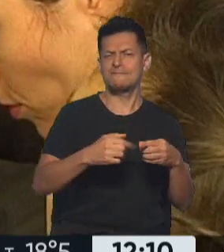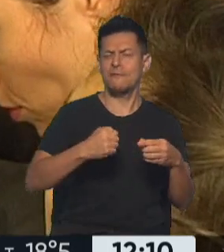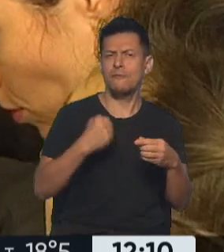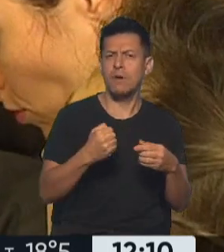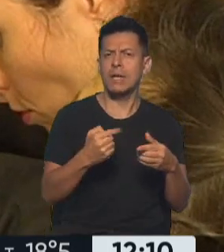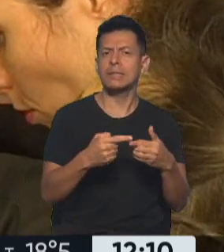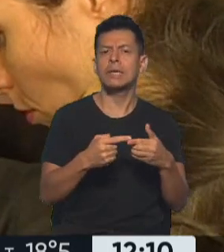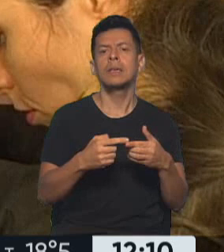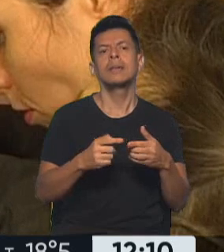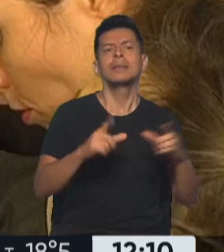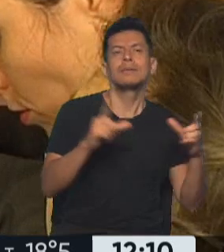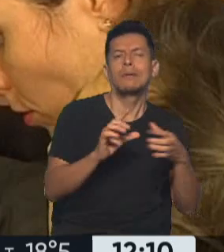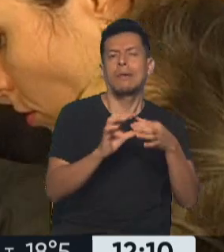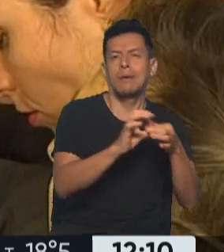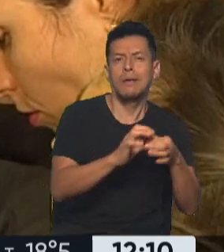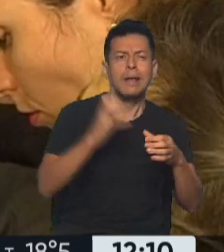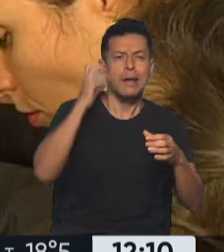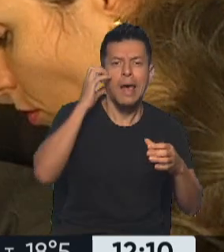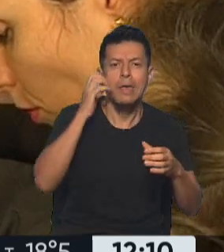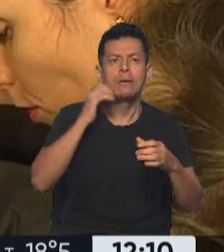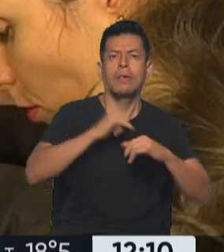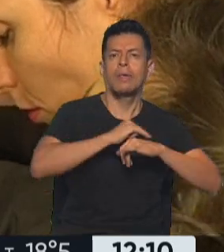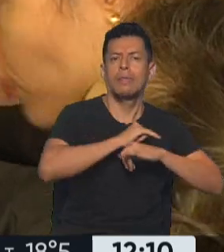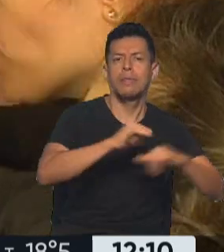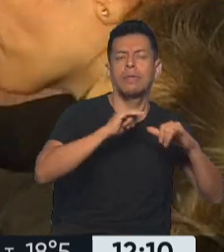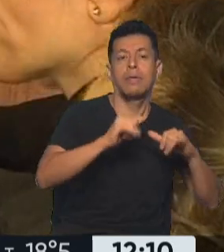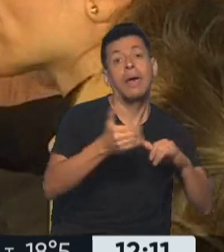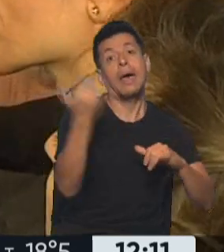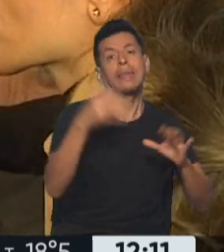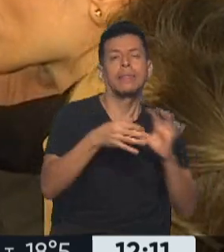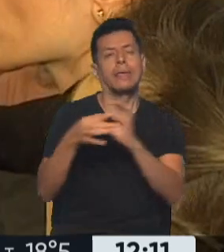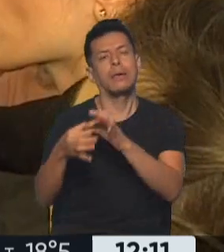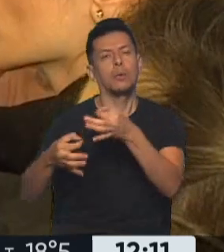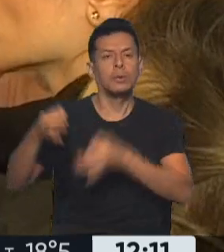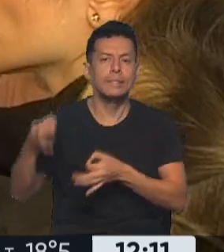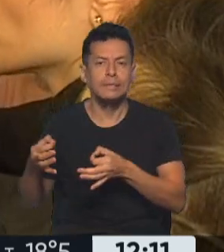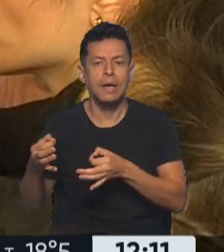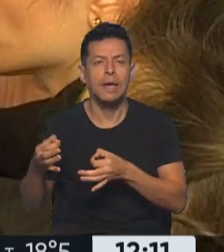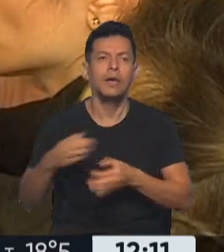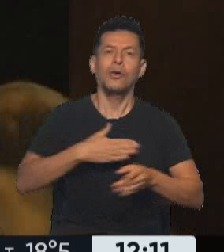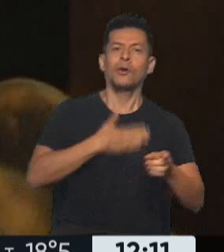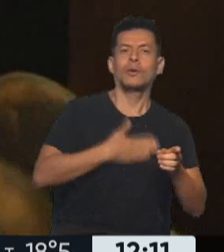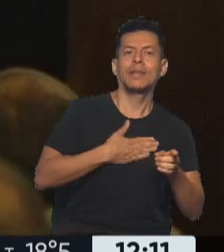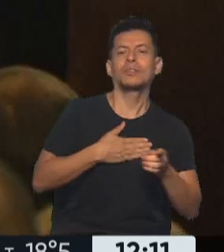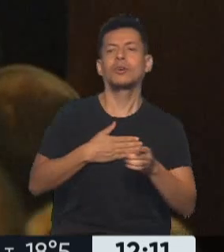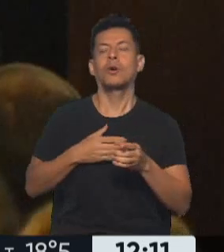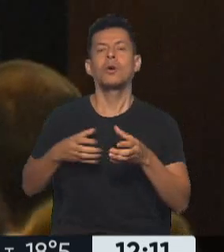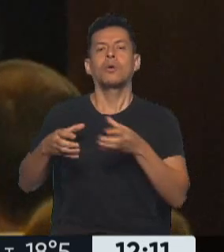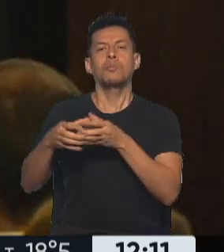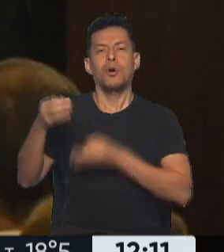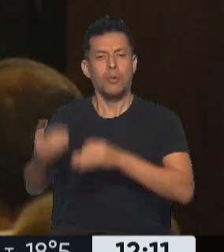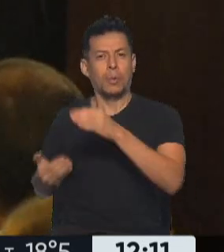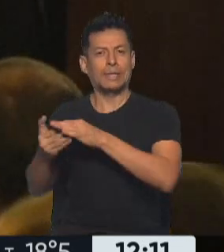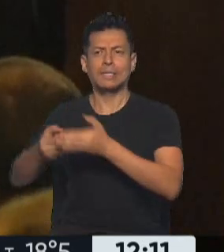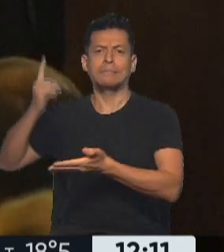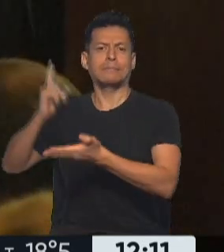sus medios de comunicación, que formaban parte de la mesa judicial, celebran que la Corte Suprema, de un plumazo y con un fallo,